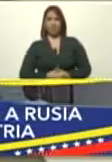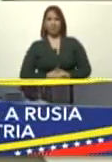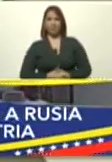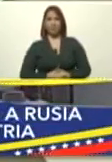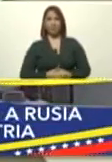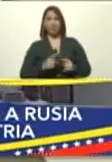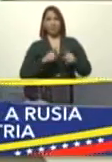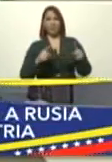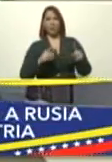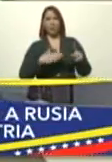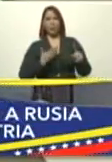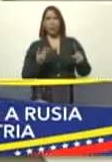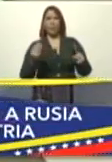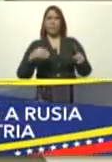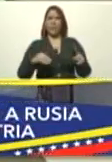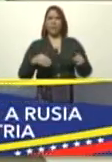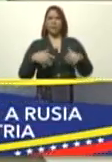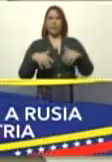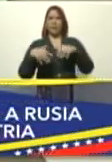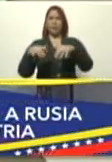Pero pudo más el Ejército Rojo,